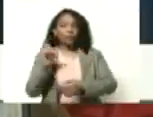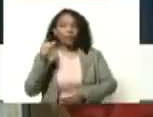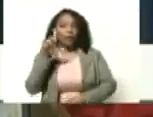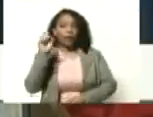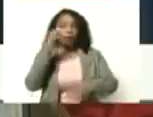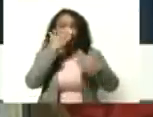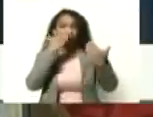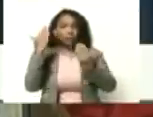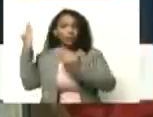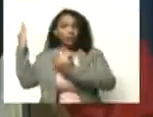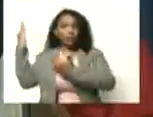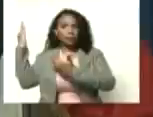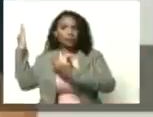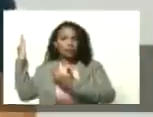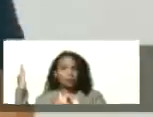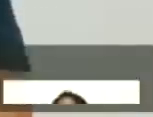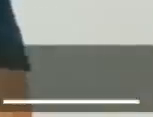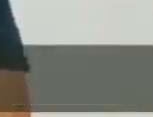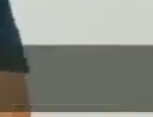adelante